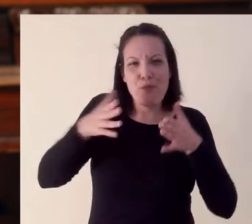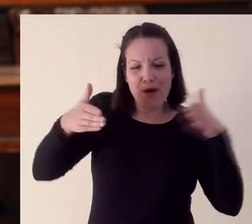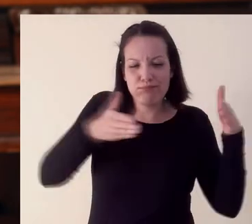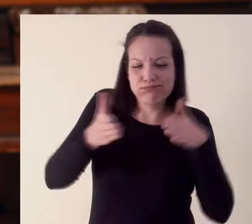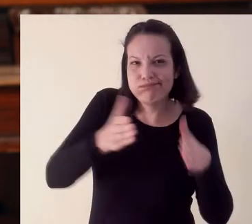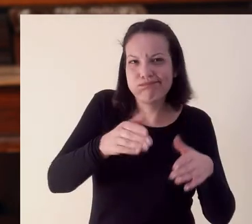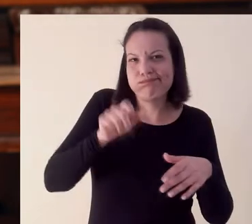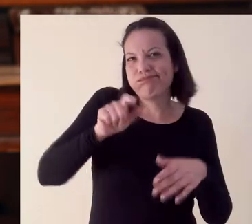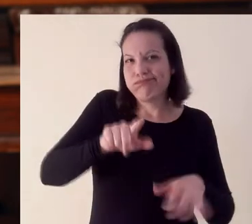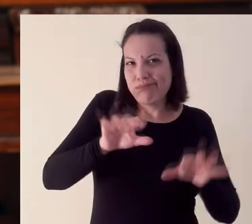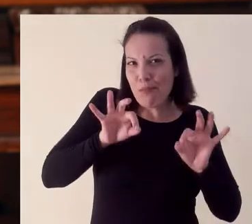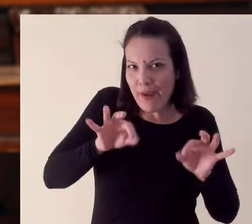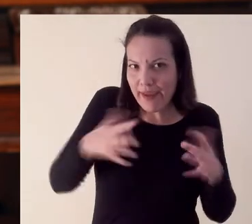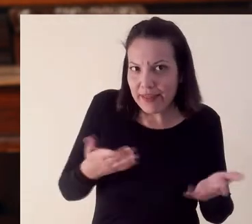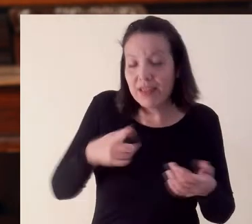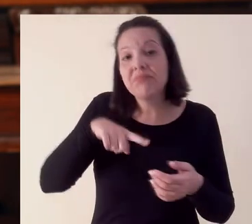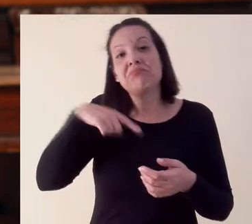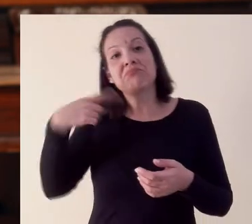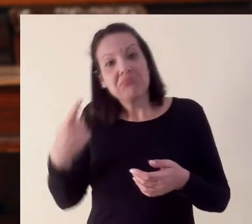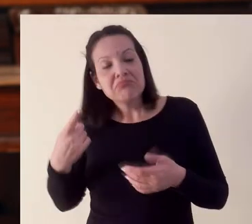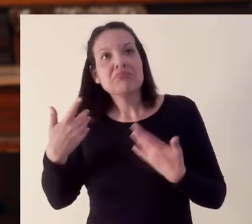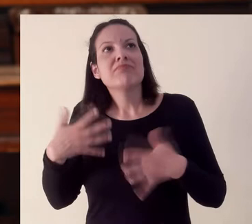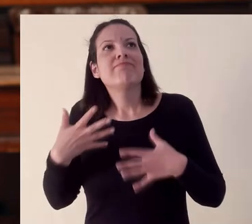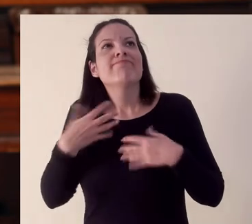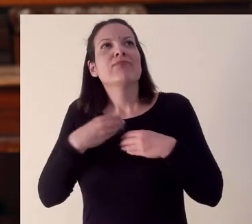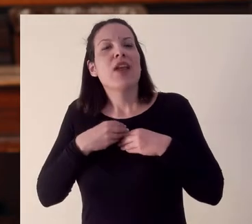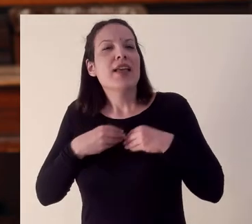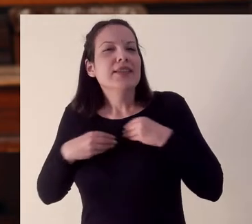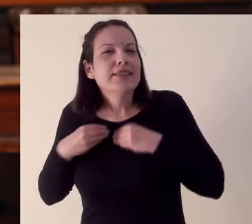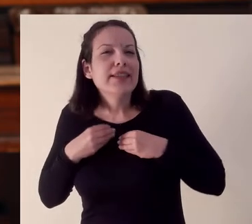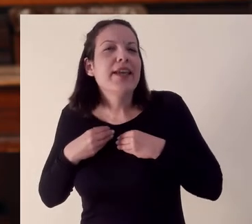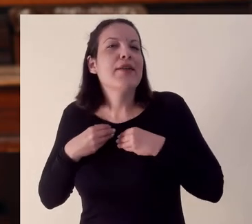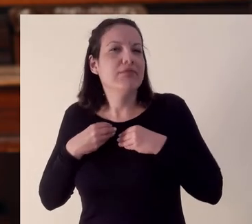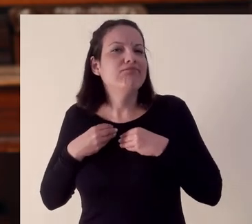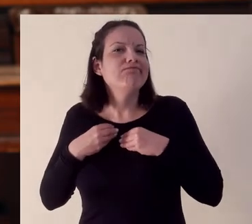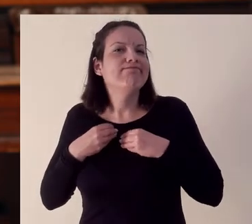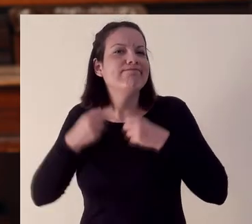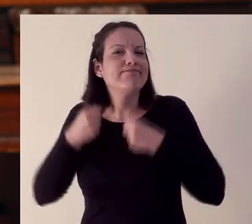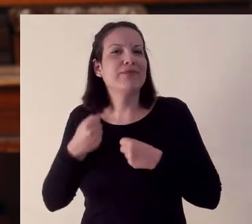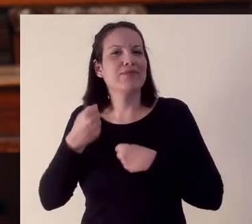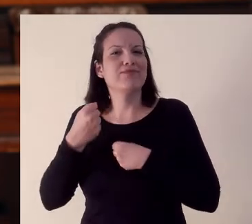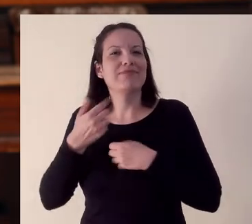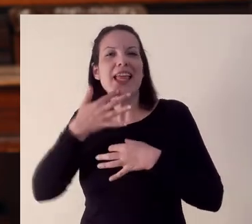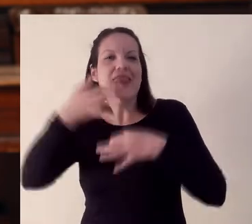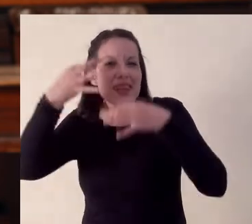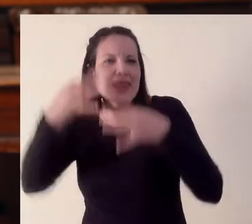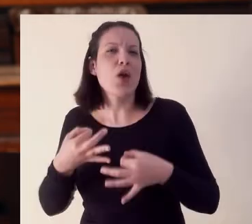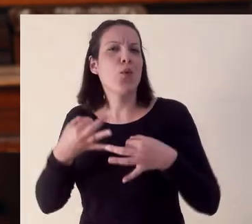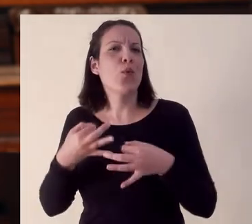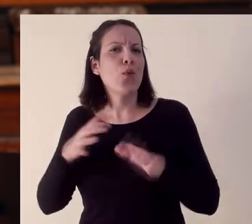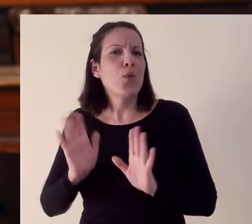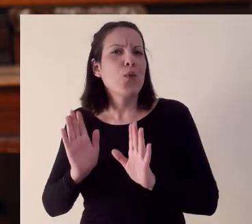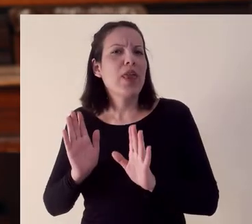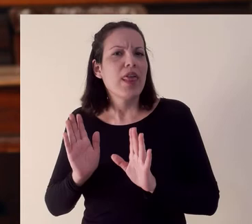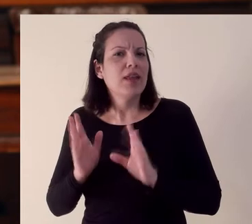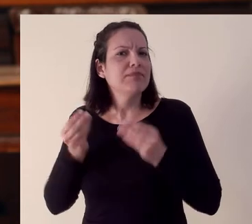lado también de poder sentir seguridad en cuanto a re